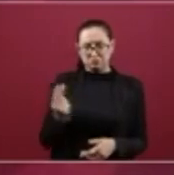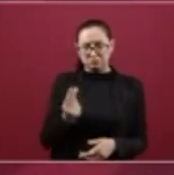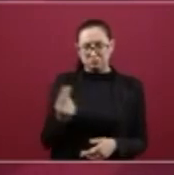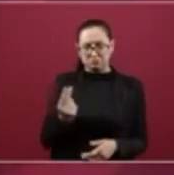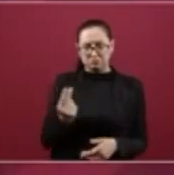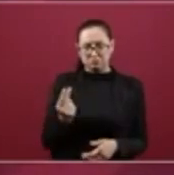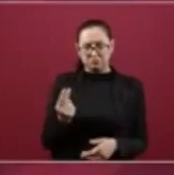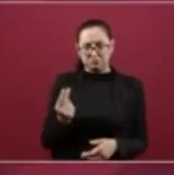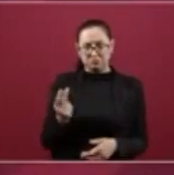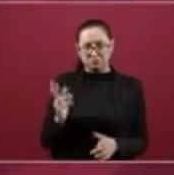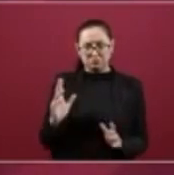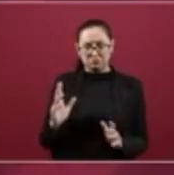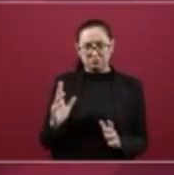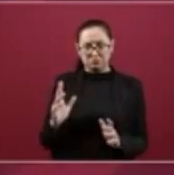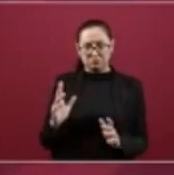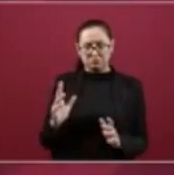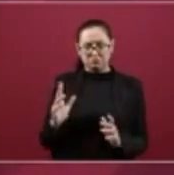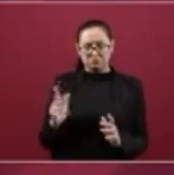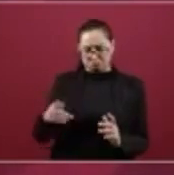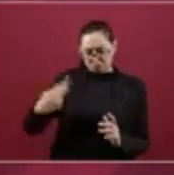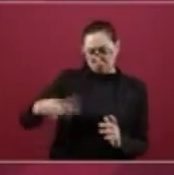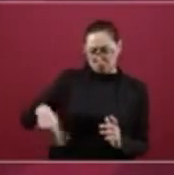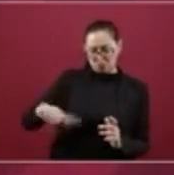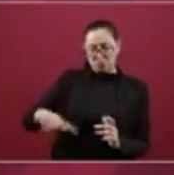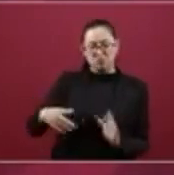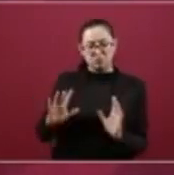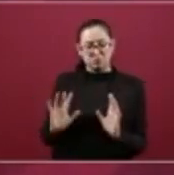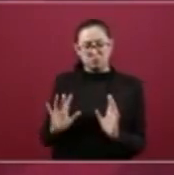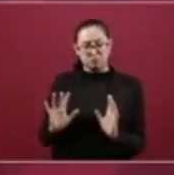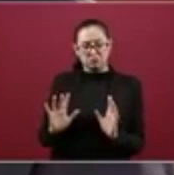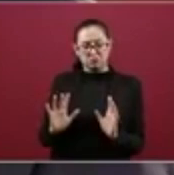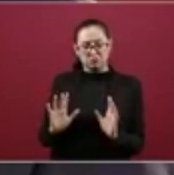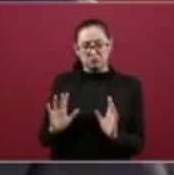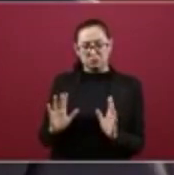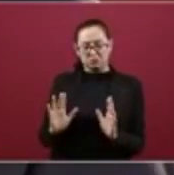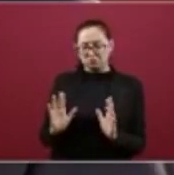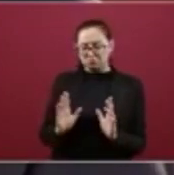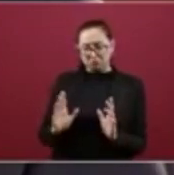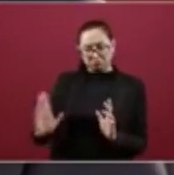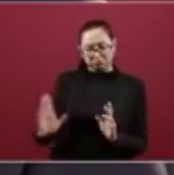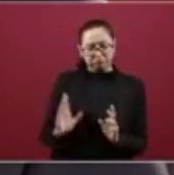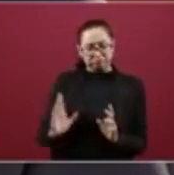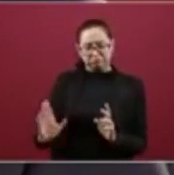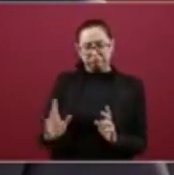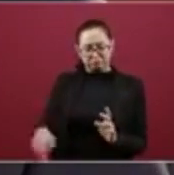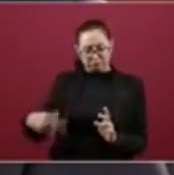y se mantenga como empresa de la nación, o